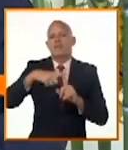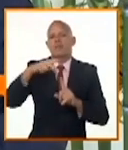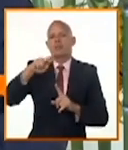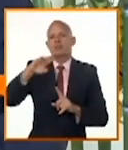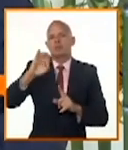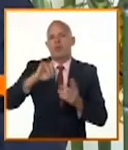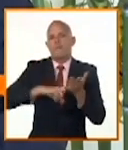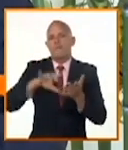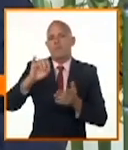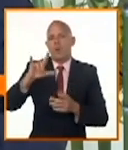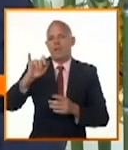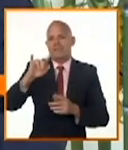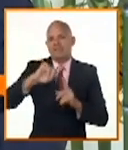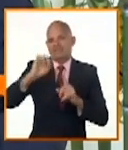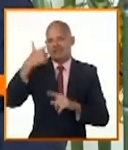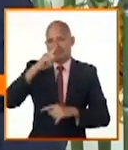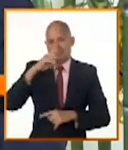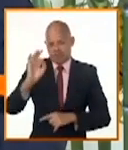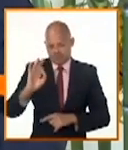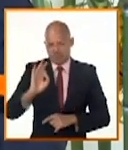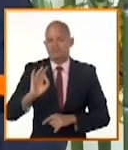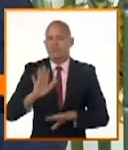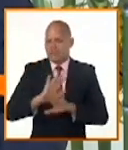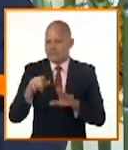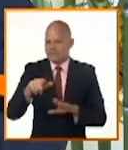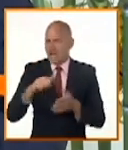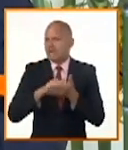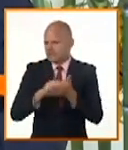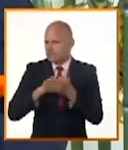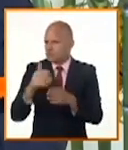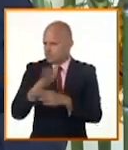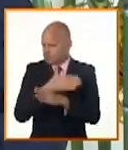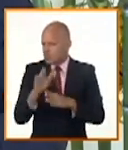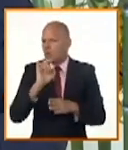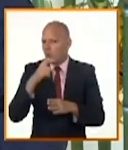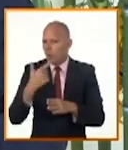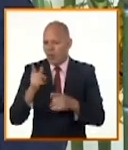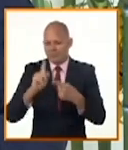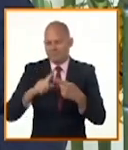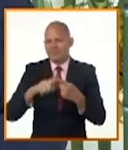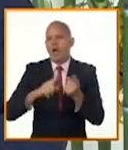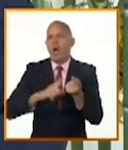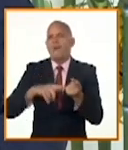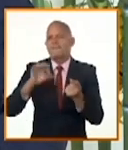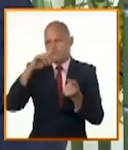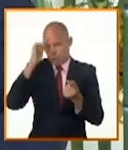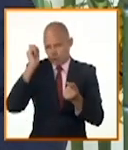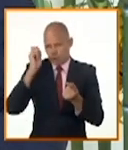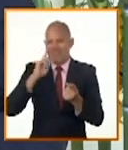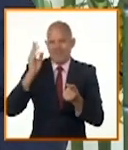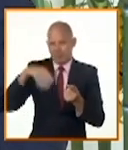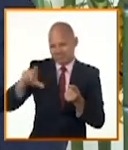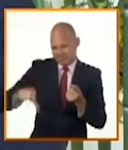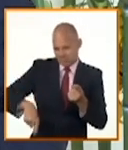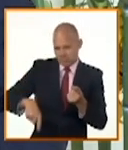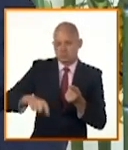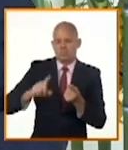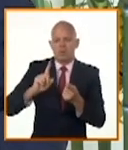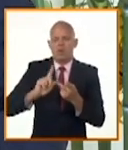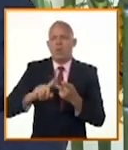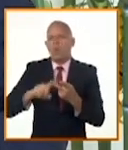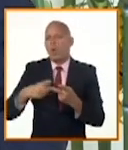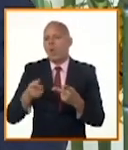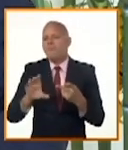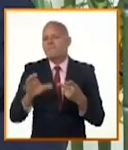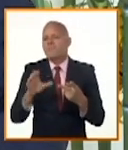la banca telefónica los post o terminales de punto de venta como lo conoce la población la banca